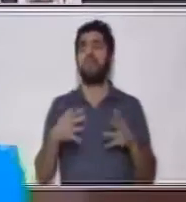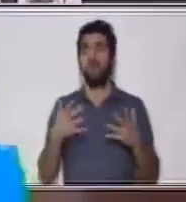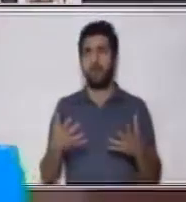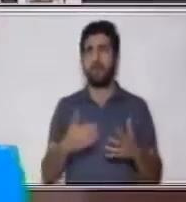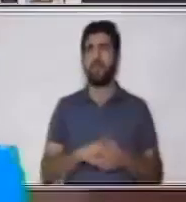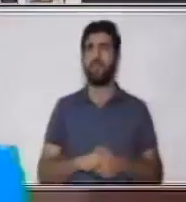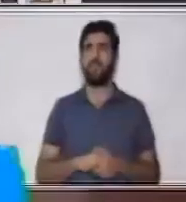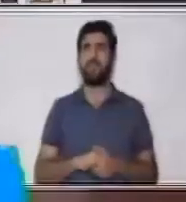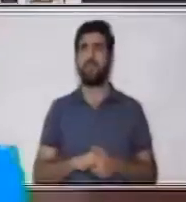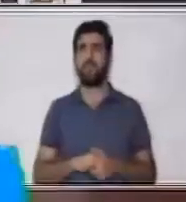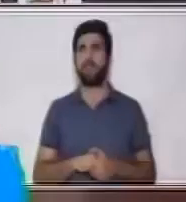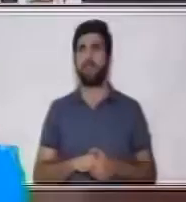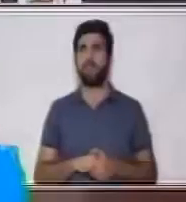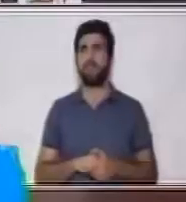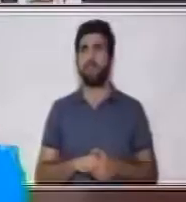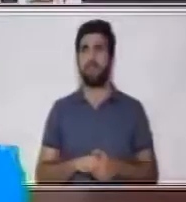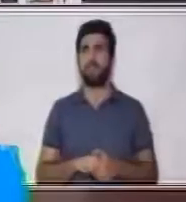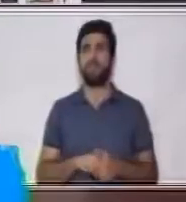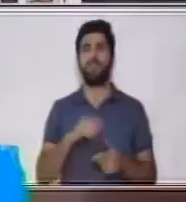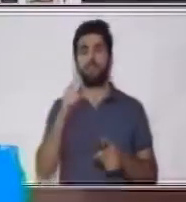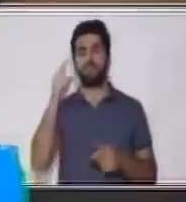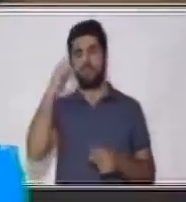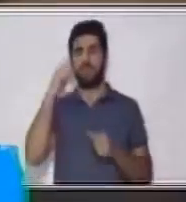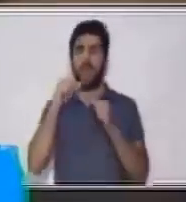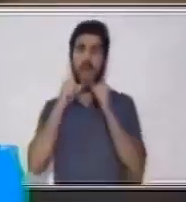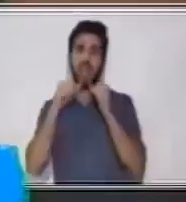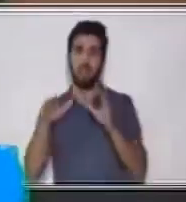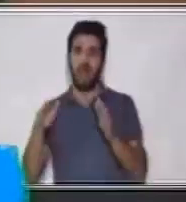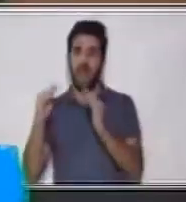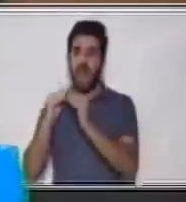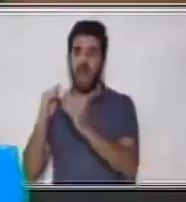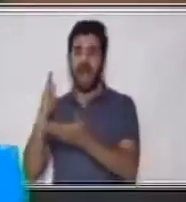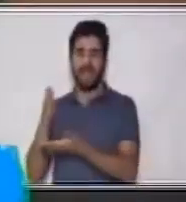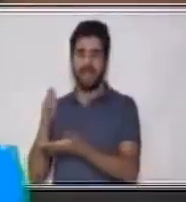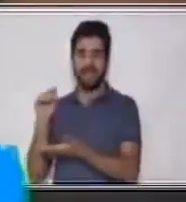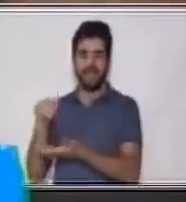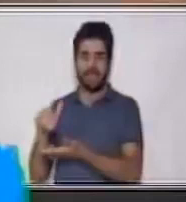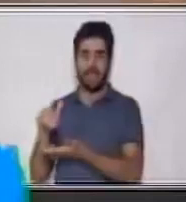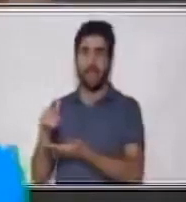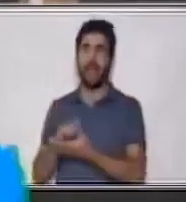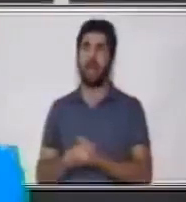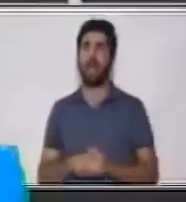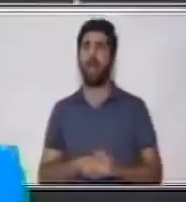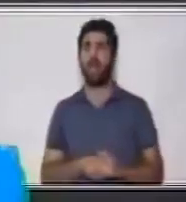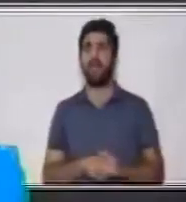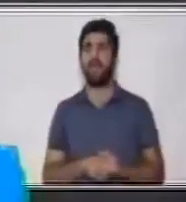¿Pertenecen al campo semántico de los animales domésticos?